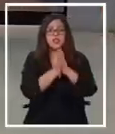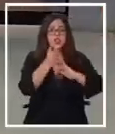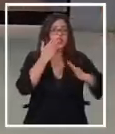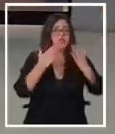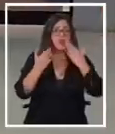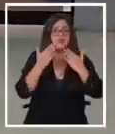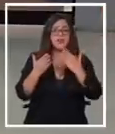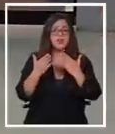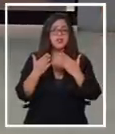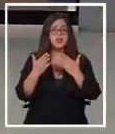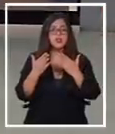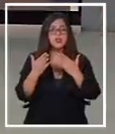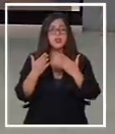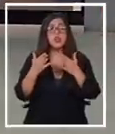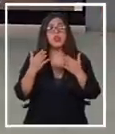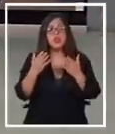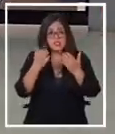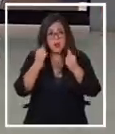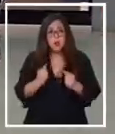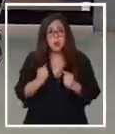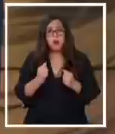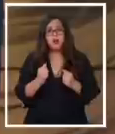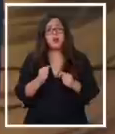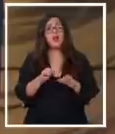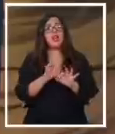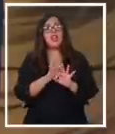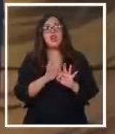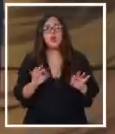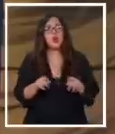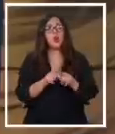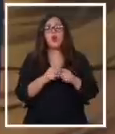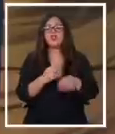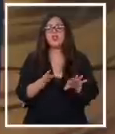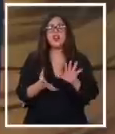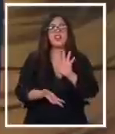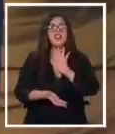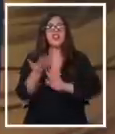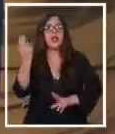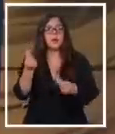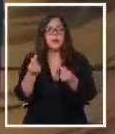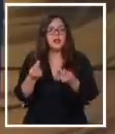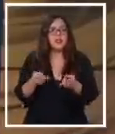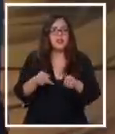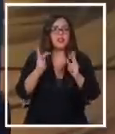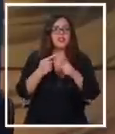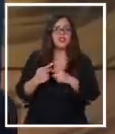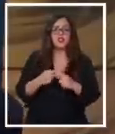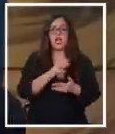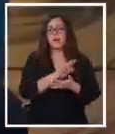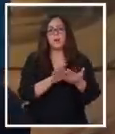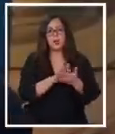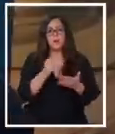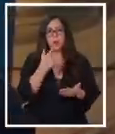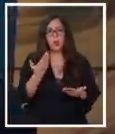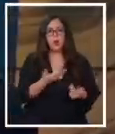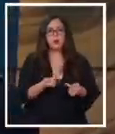beneficios que nos sea posible no jamás recortar derechos sociales eso significa por ejemplo el